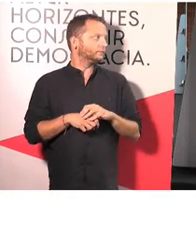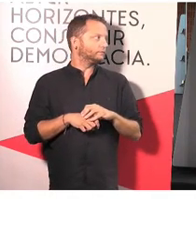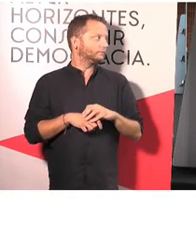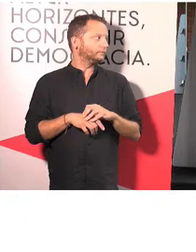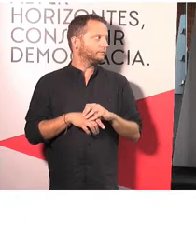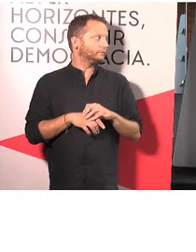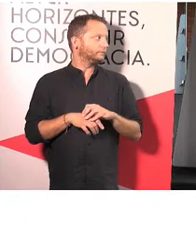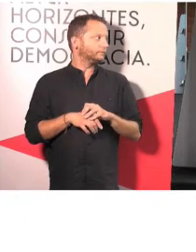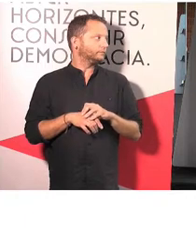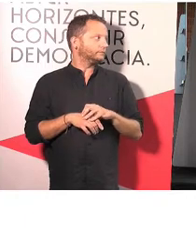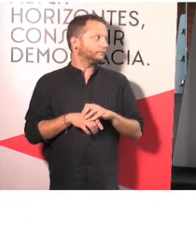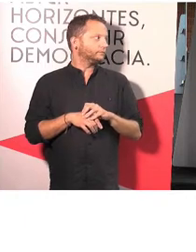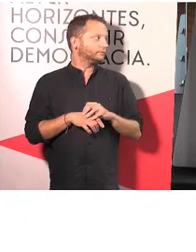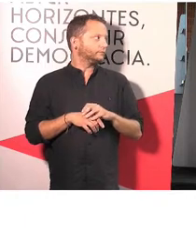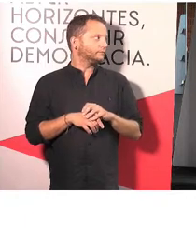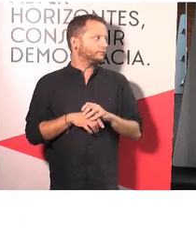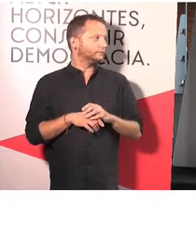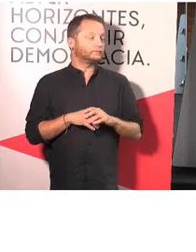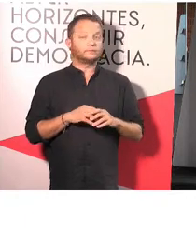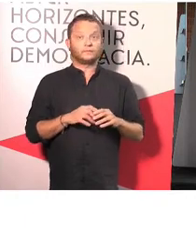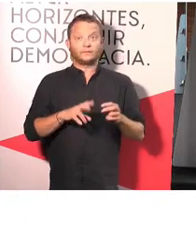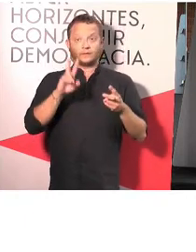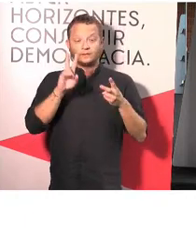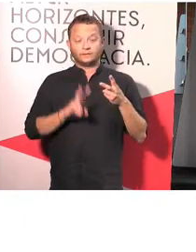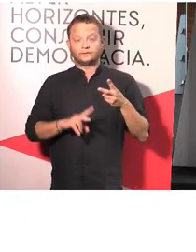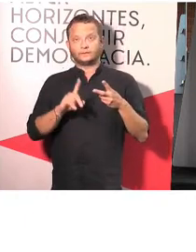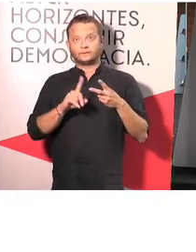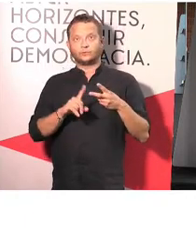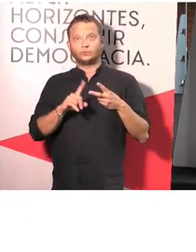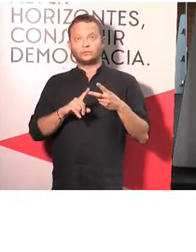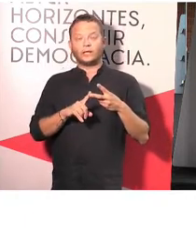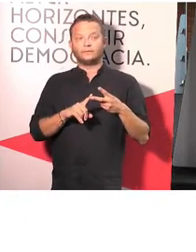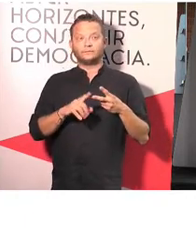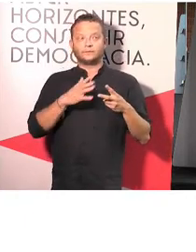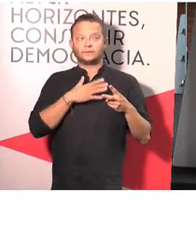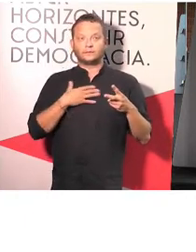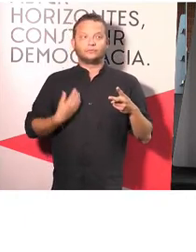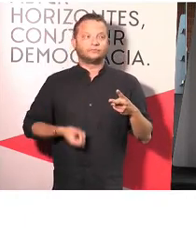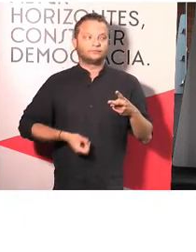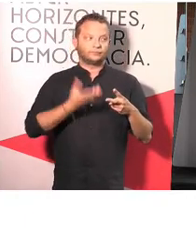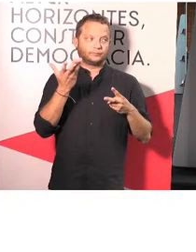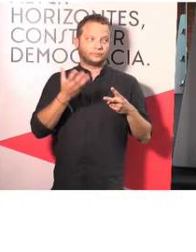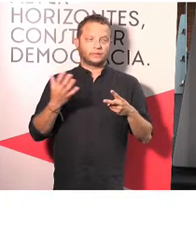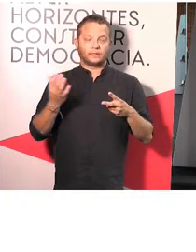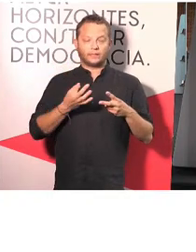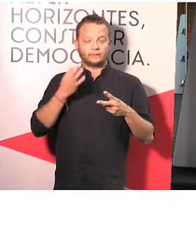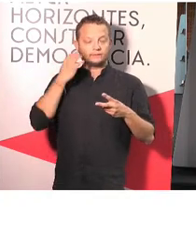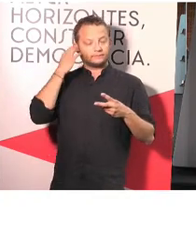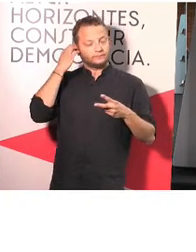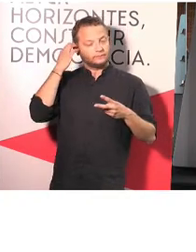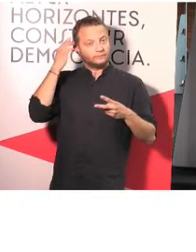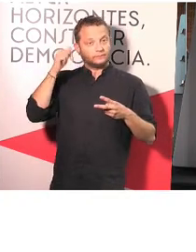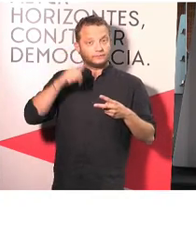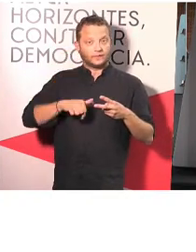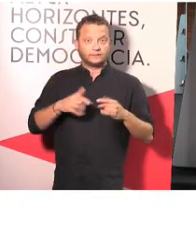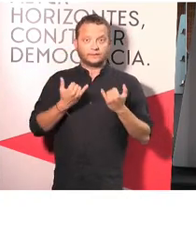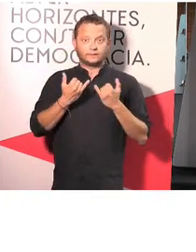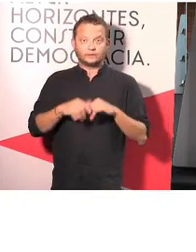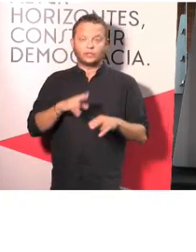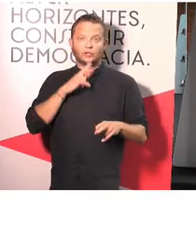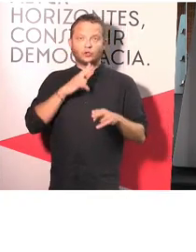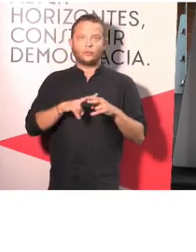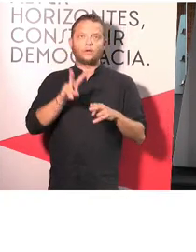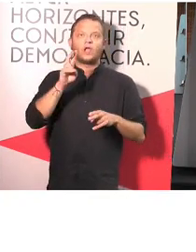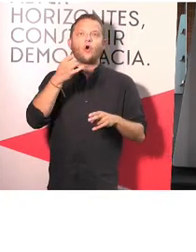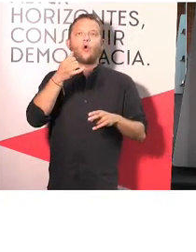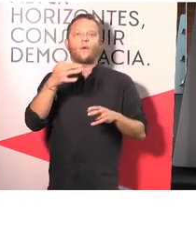Tengo que mirar para allá. Ah, vale. La segunda clave que quiero transmitir es que esta sesión se llama la uberización